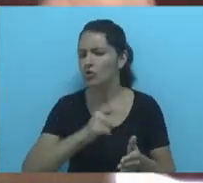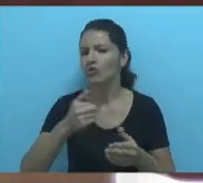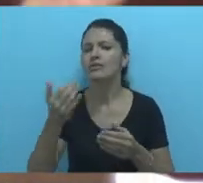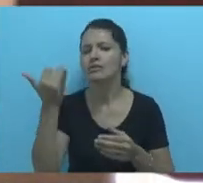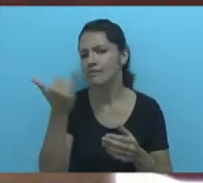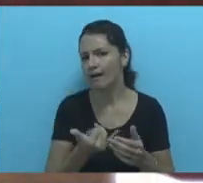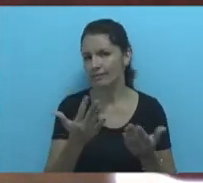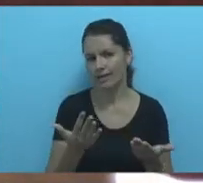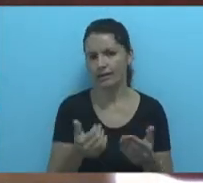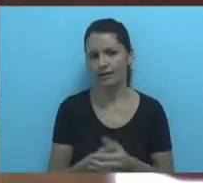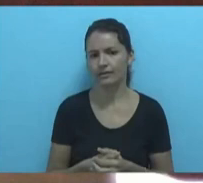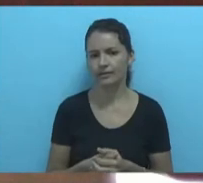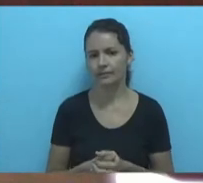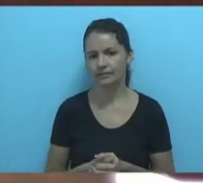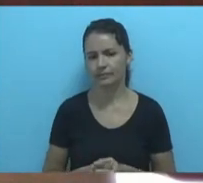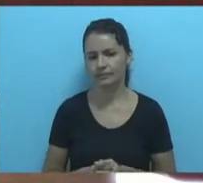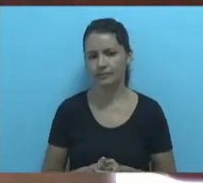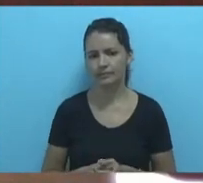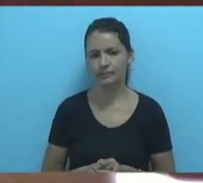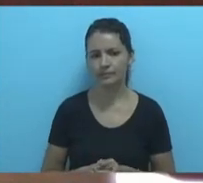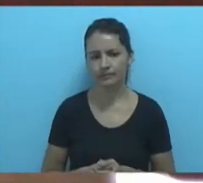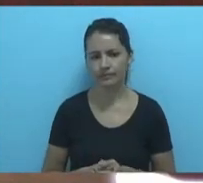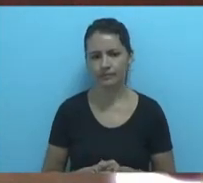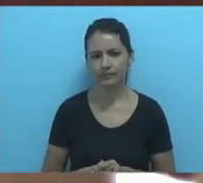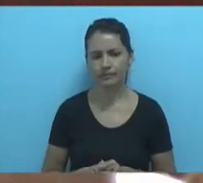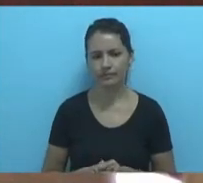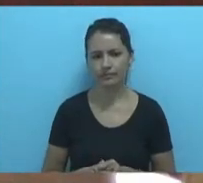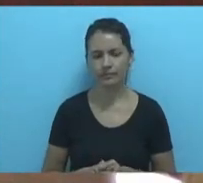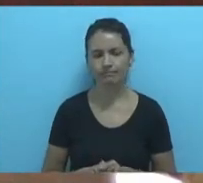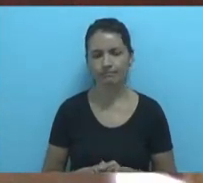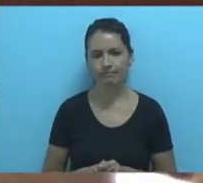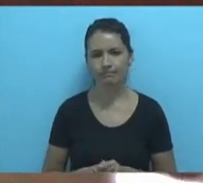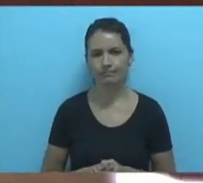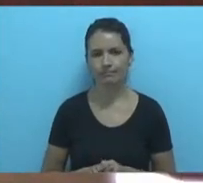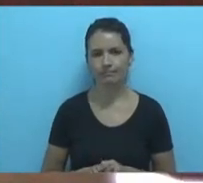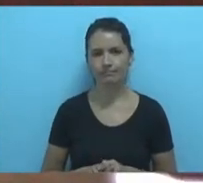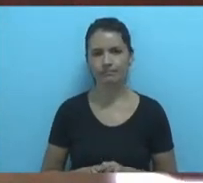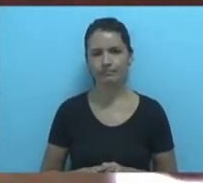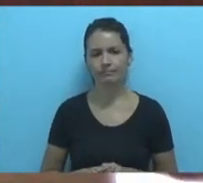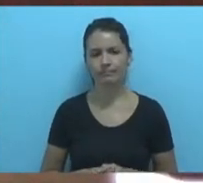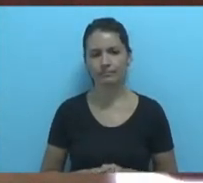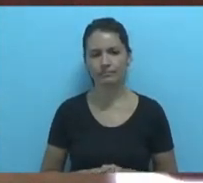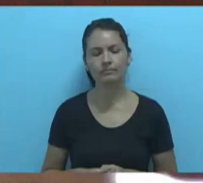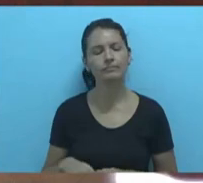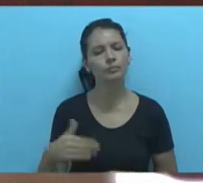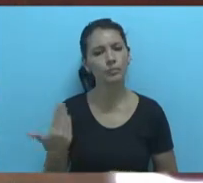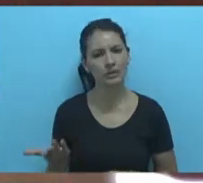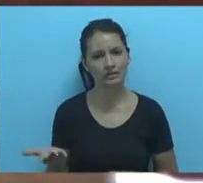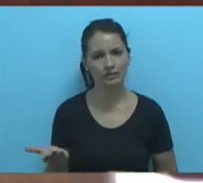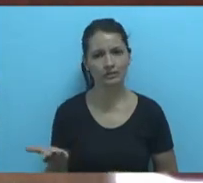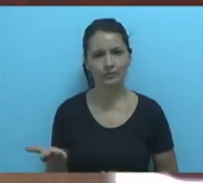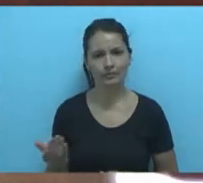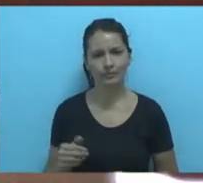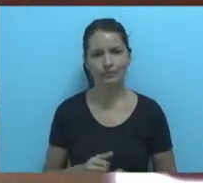que cada vez crece con mayor contundencia. Por eso, señor presidente, ante este reclamo ciudadano,